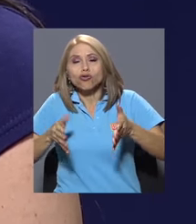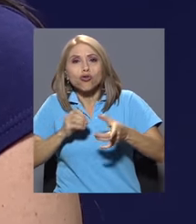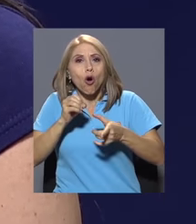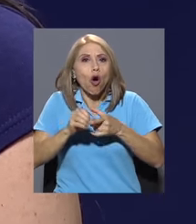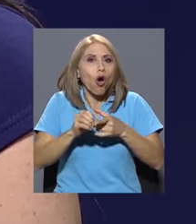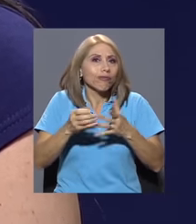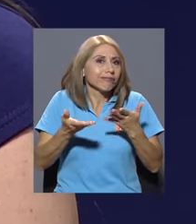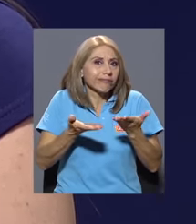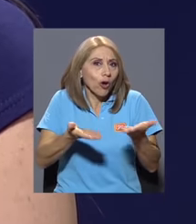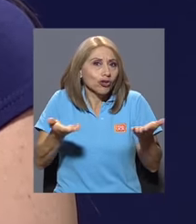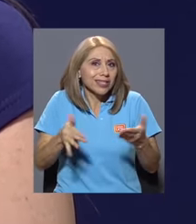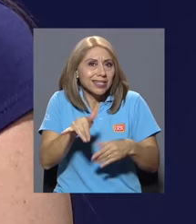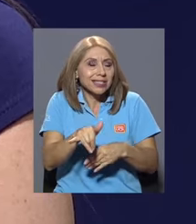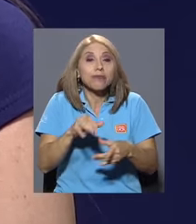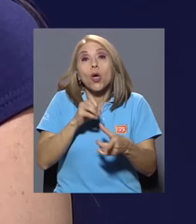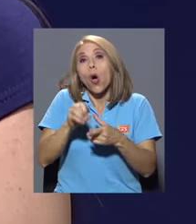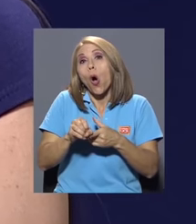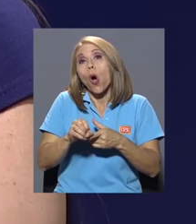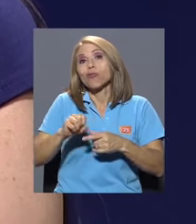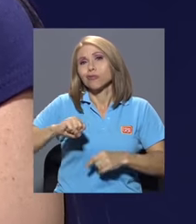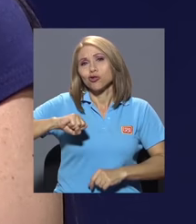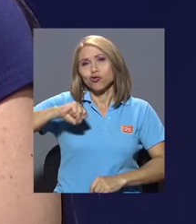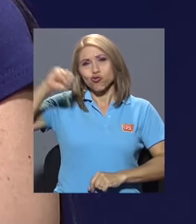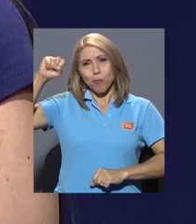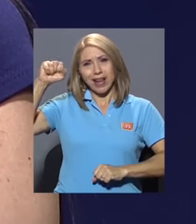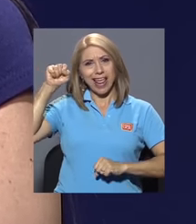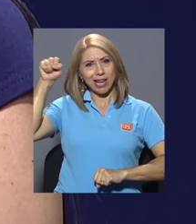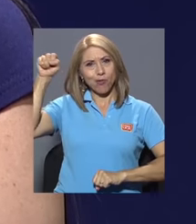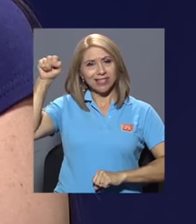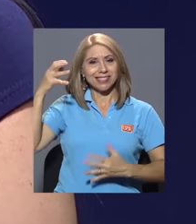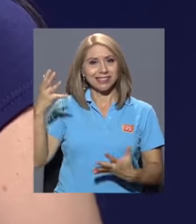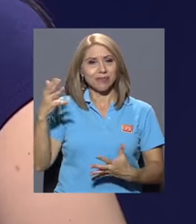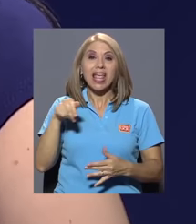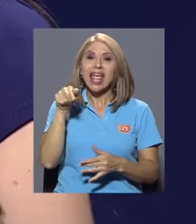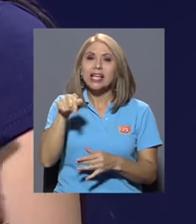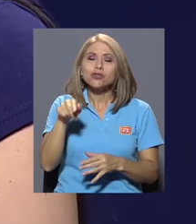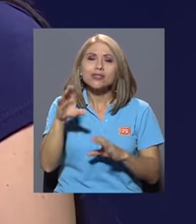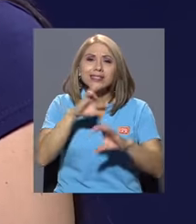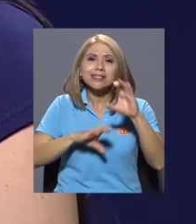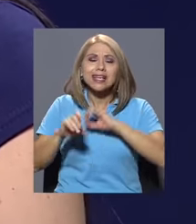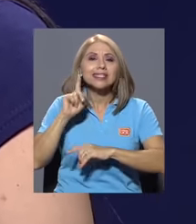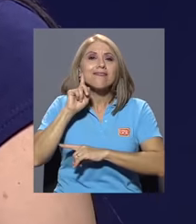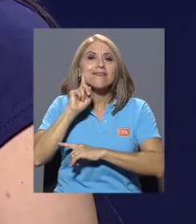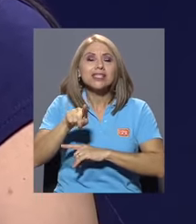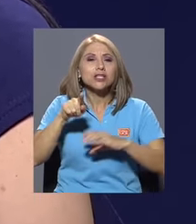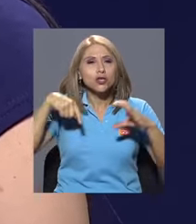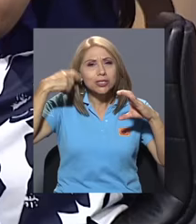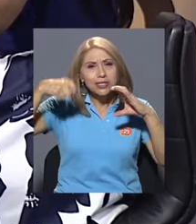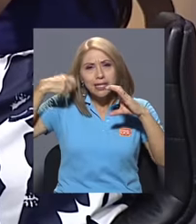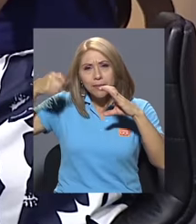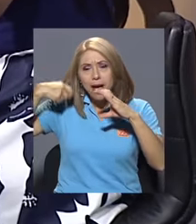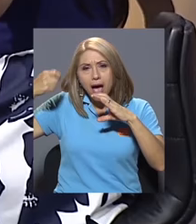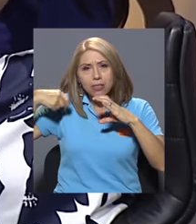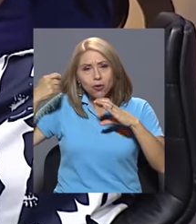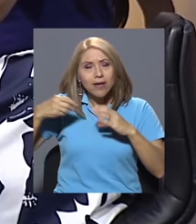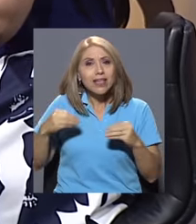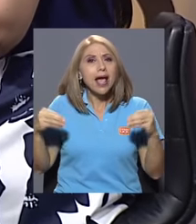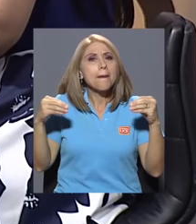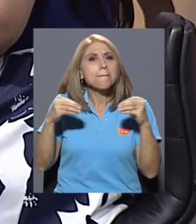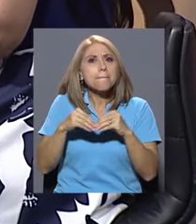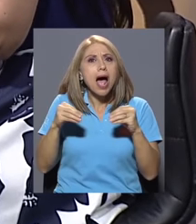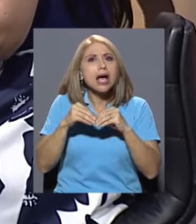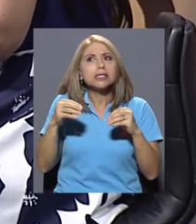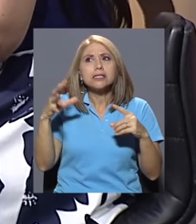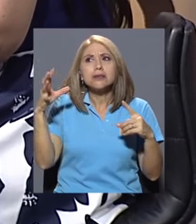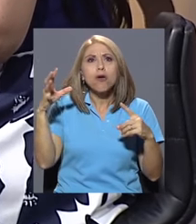inclusive historias de superhéroes. Esa es mucho la ciencia ficción cinematográfica, más de bulla.